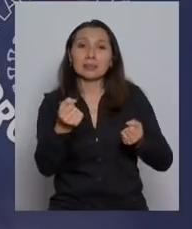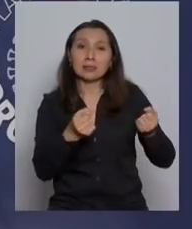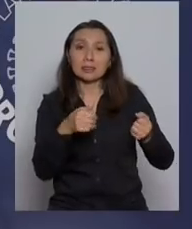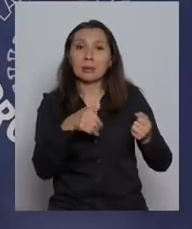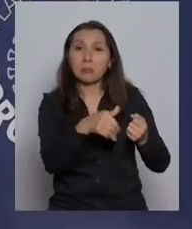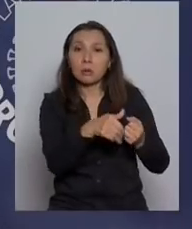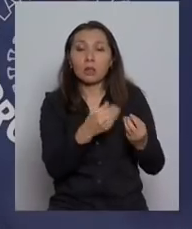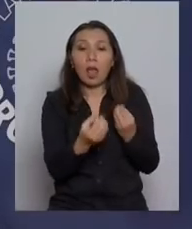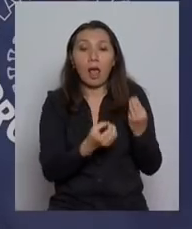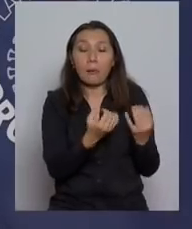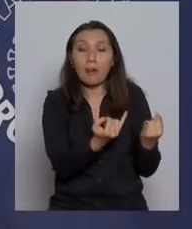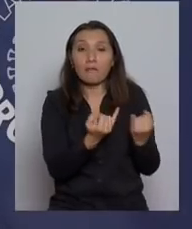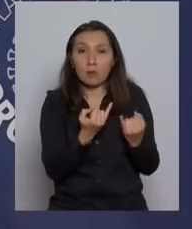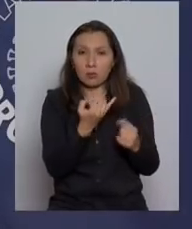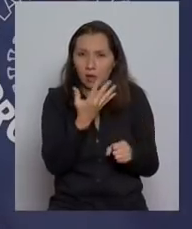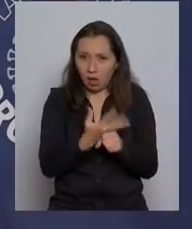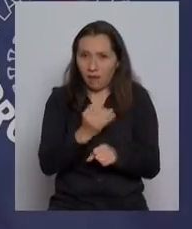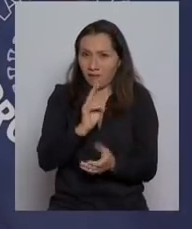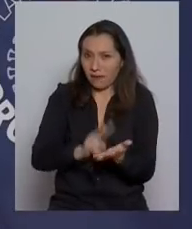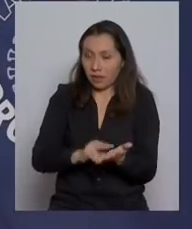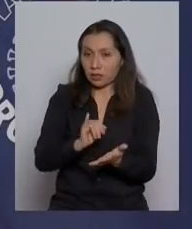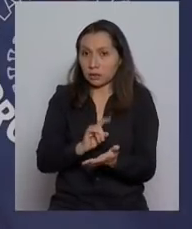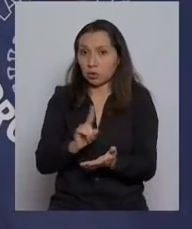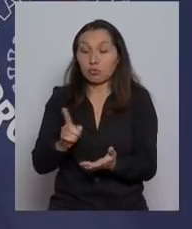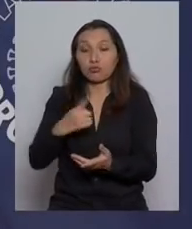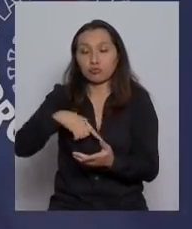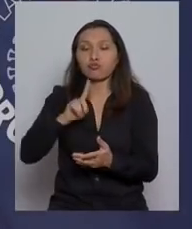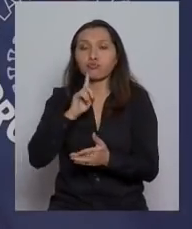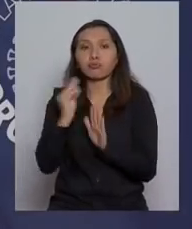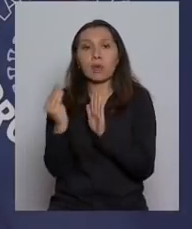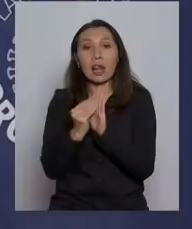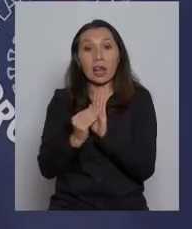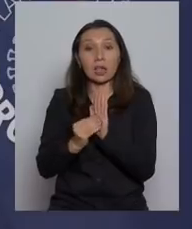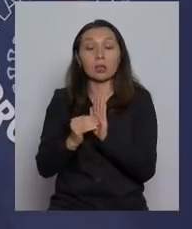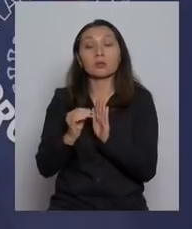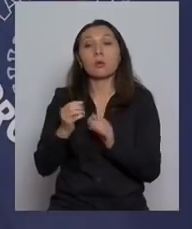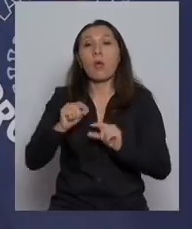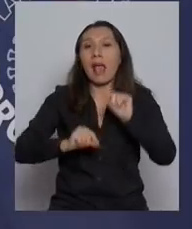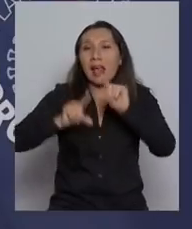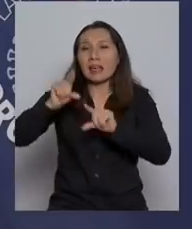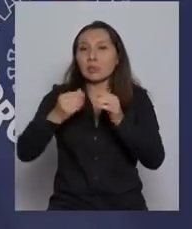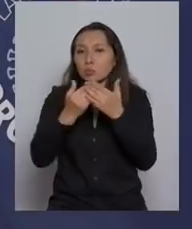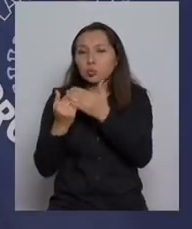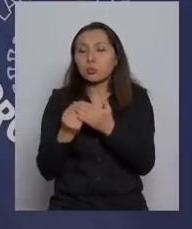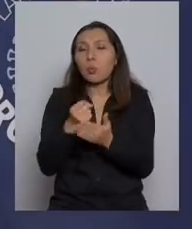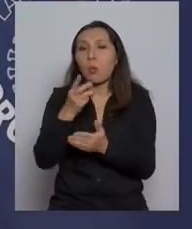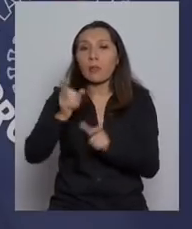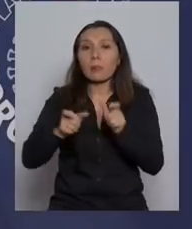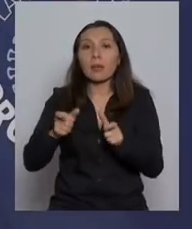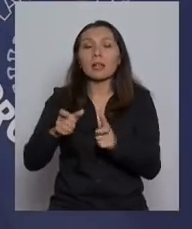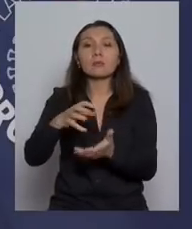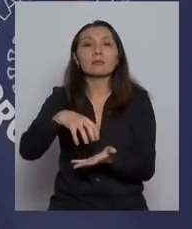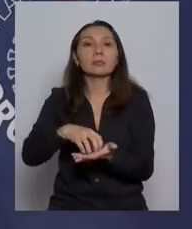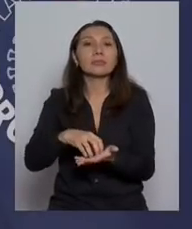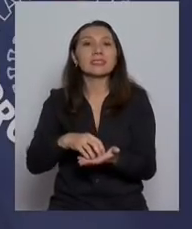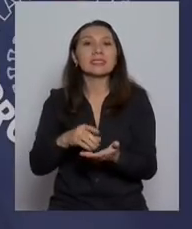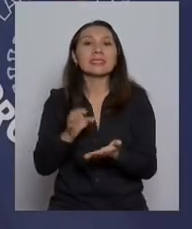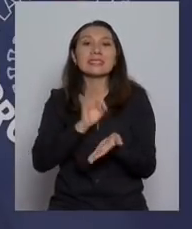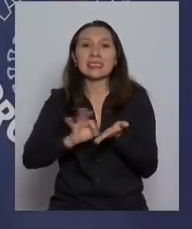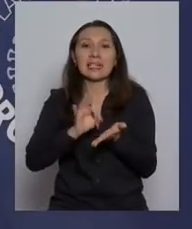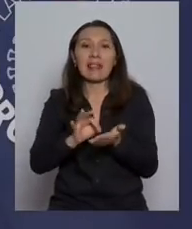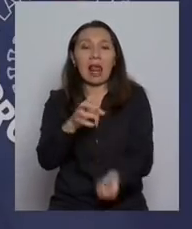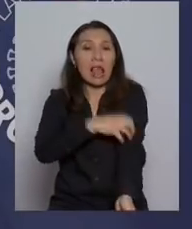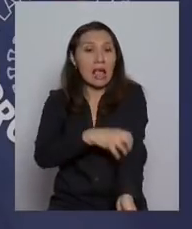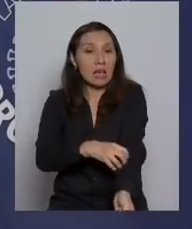saber que si eso ha ocurrido. Nosotros tenemos el registro, si se quiere, estadístico de caso, y corresponde a la Seremi